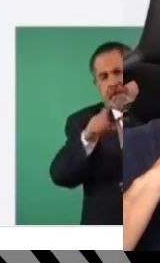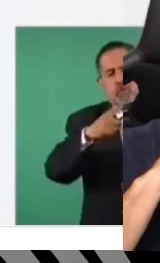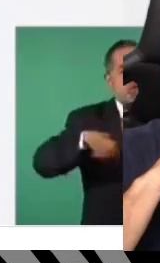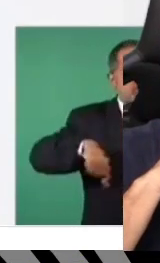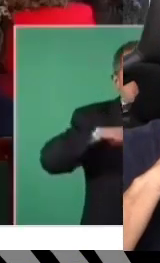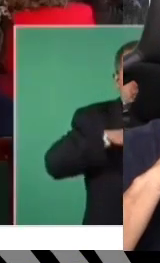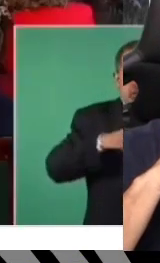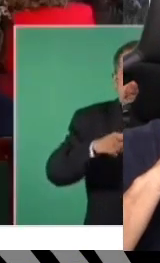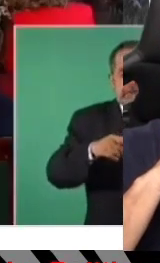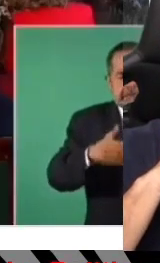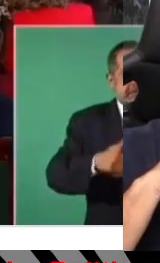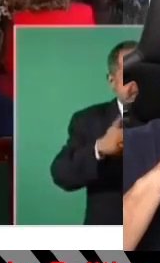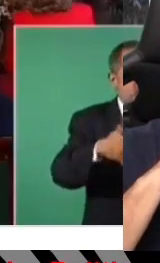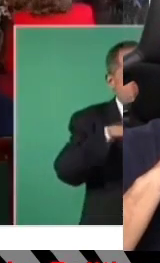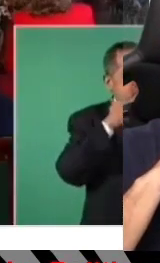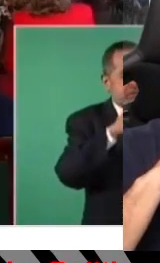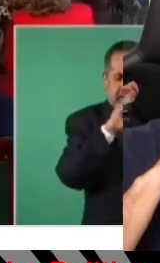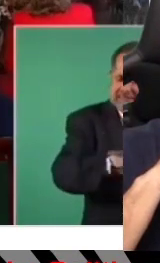la corrupción,